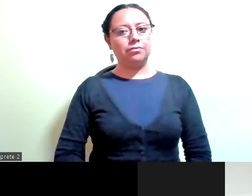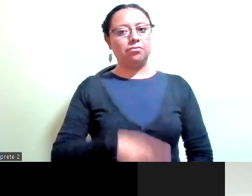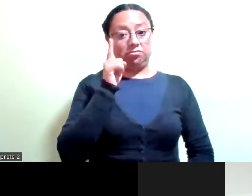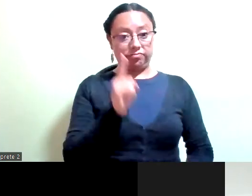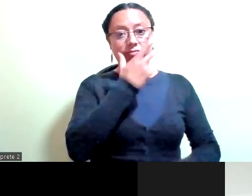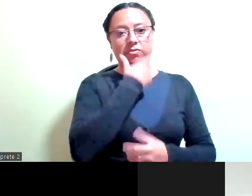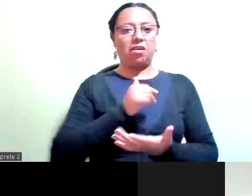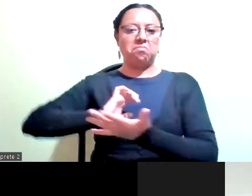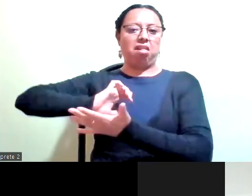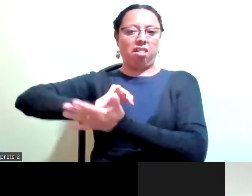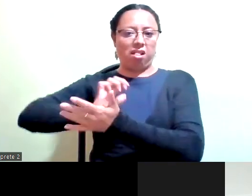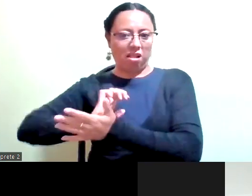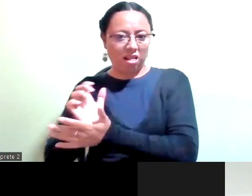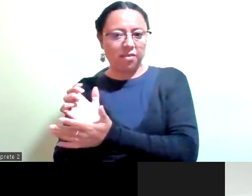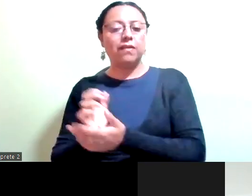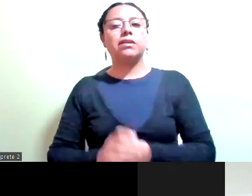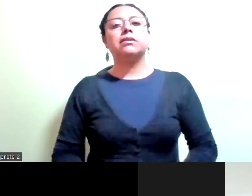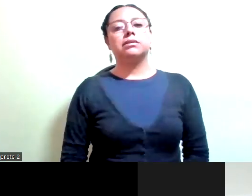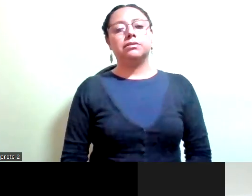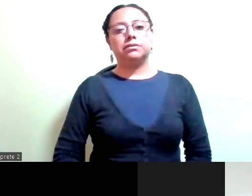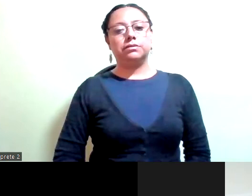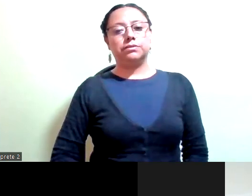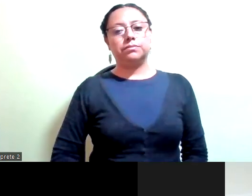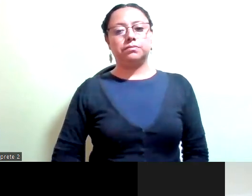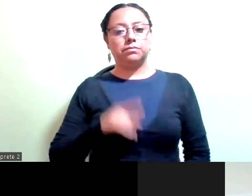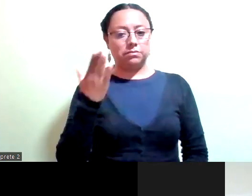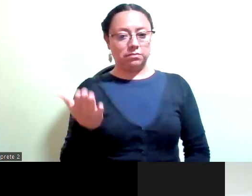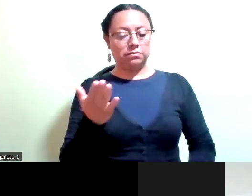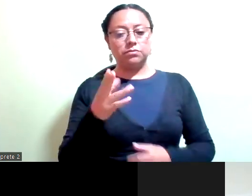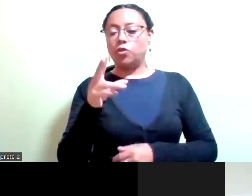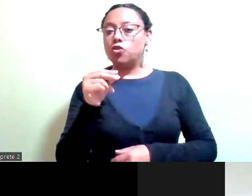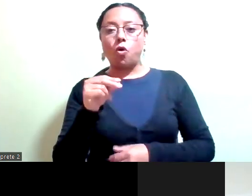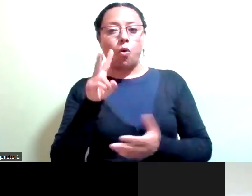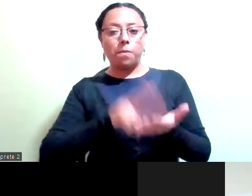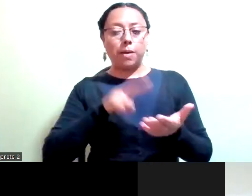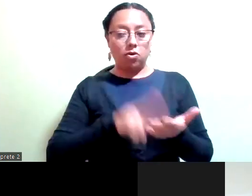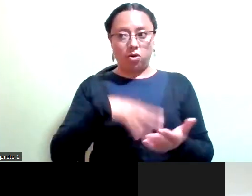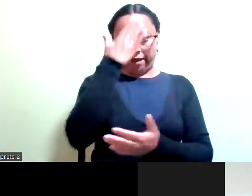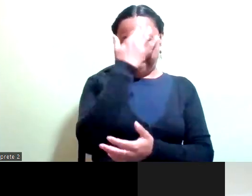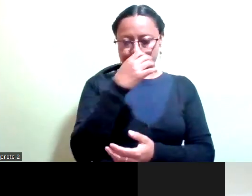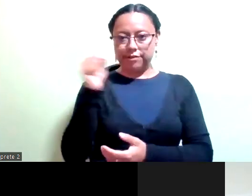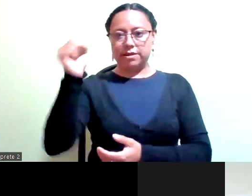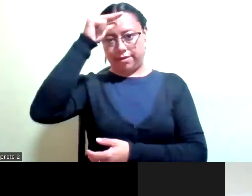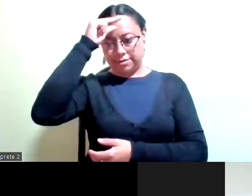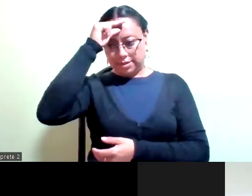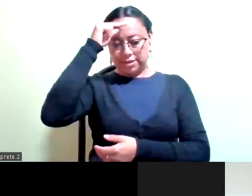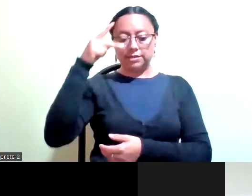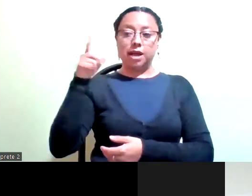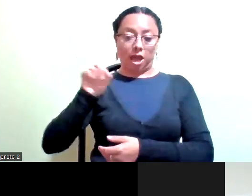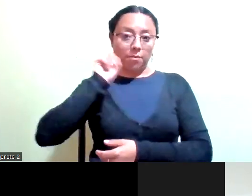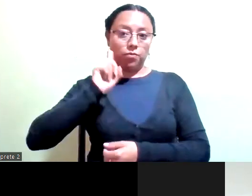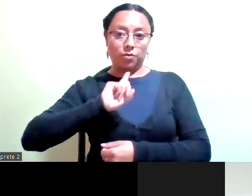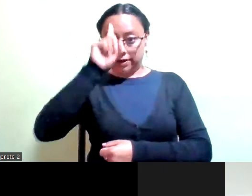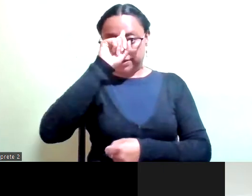discriminando o no valorando la capacidad de su asesora. Pues bueno,